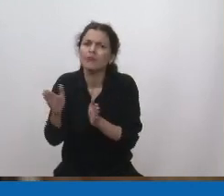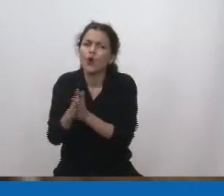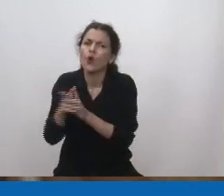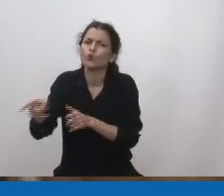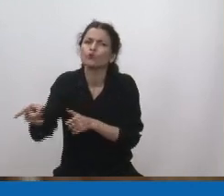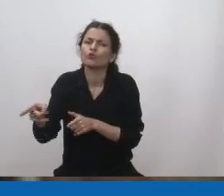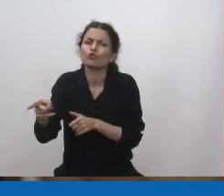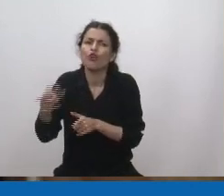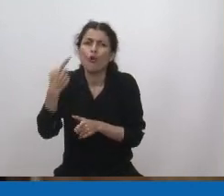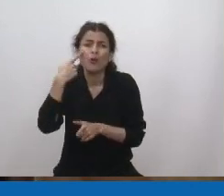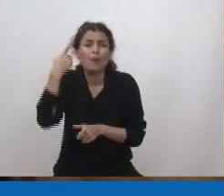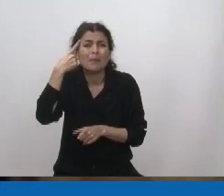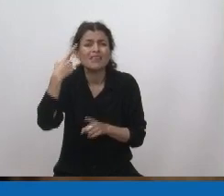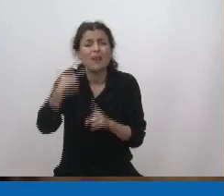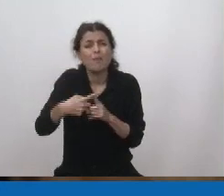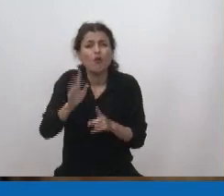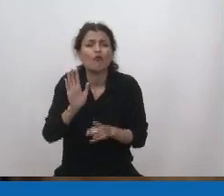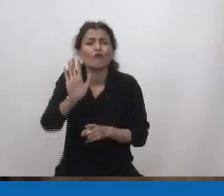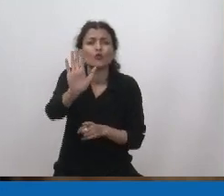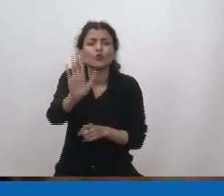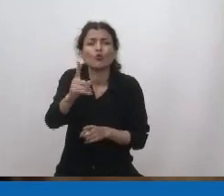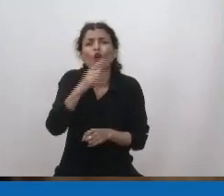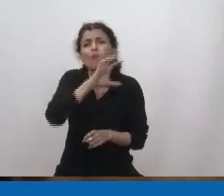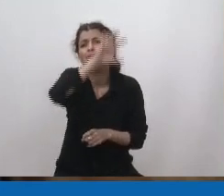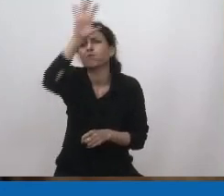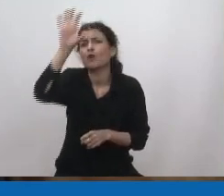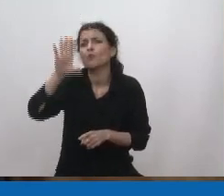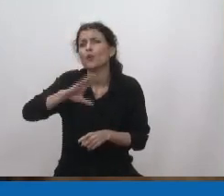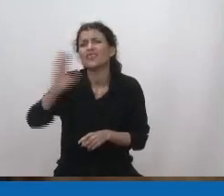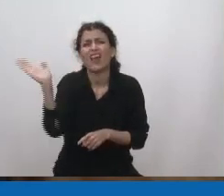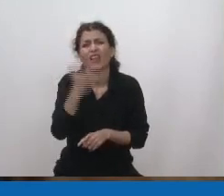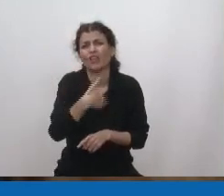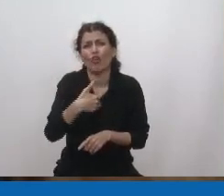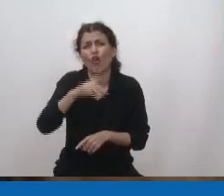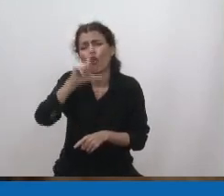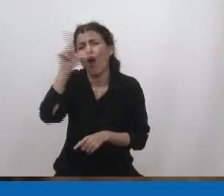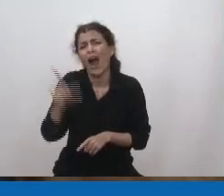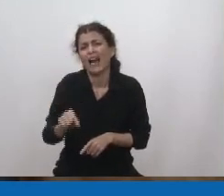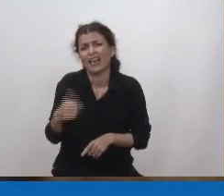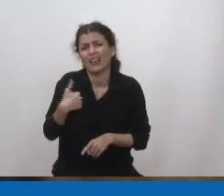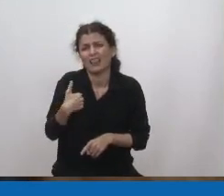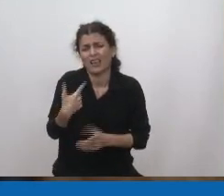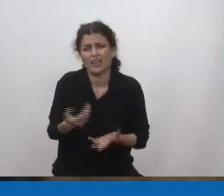de todas nuestras provincias y, por supuesto, el destino del país. Muchísimas gracias, señora presidenta.